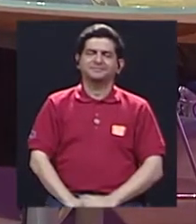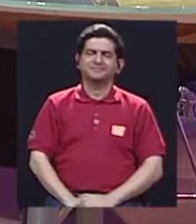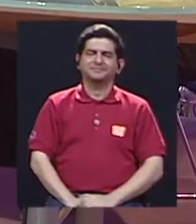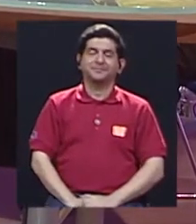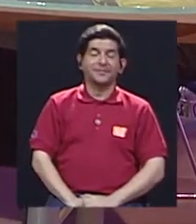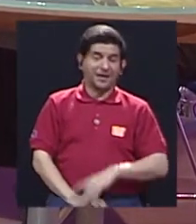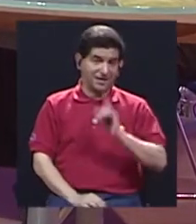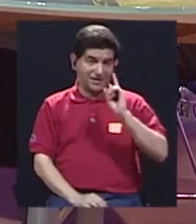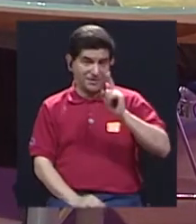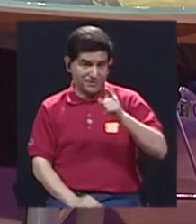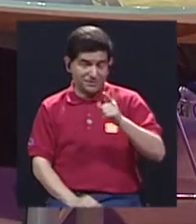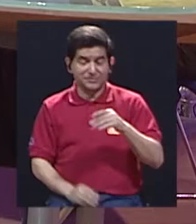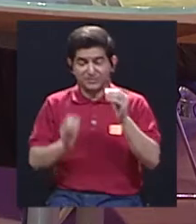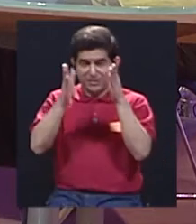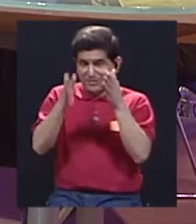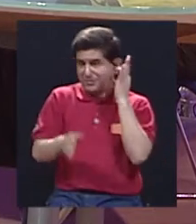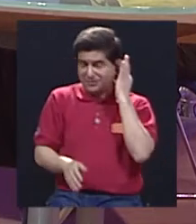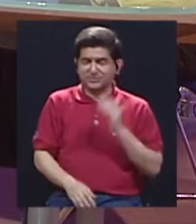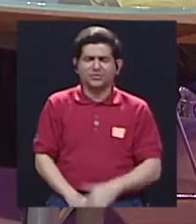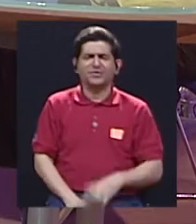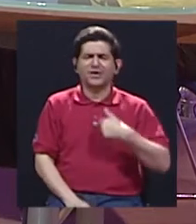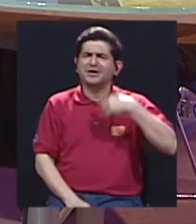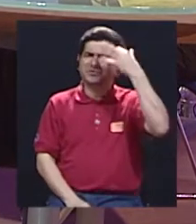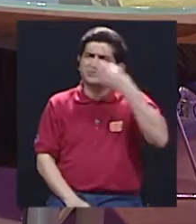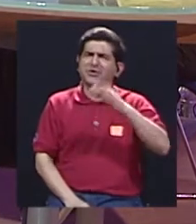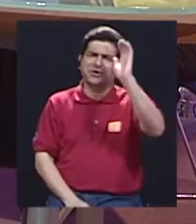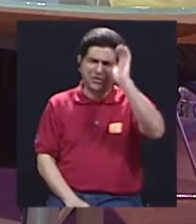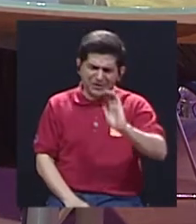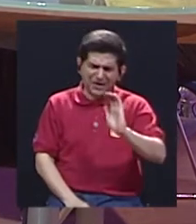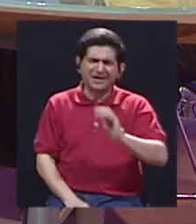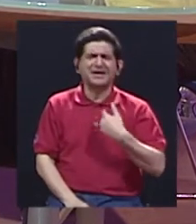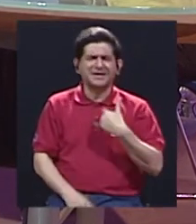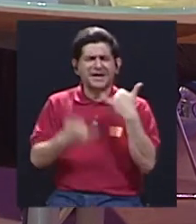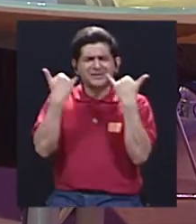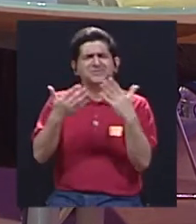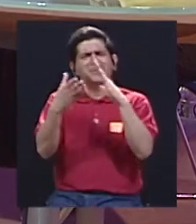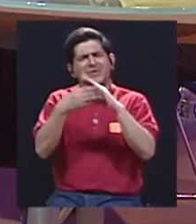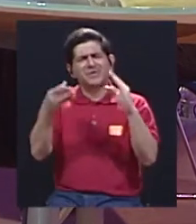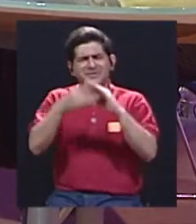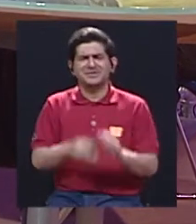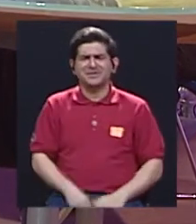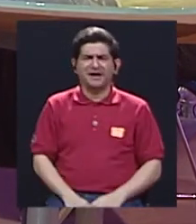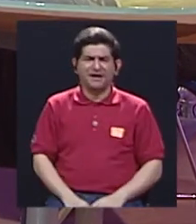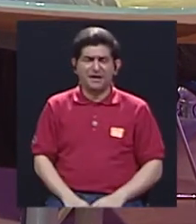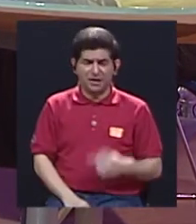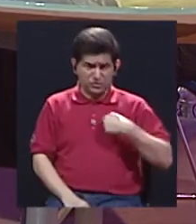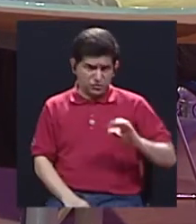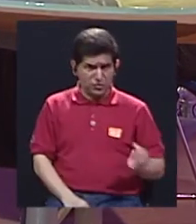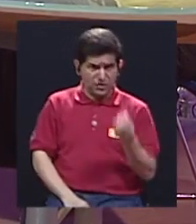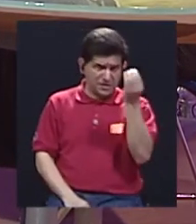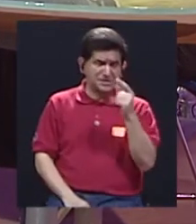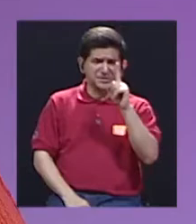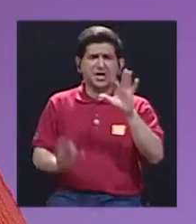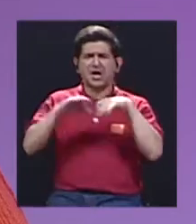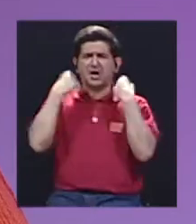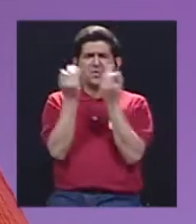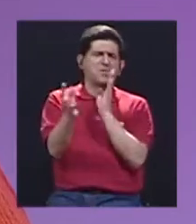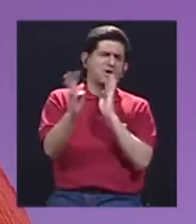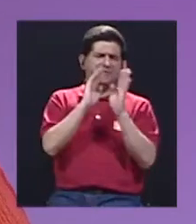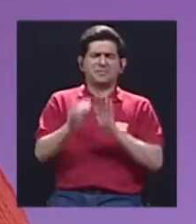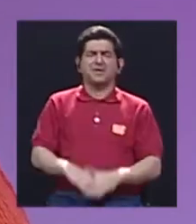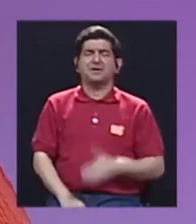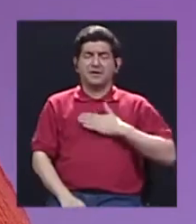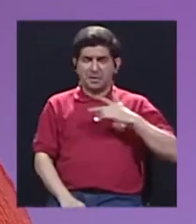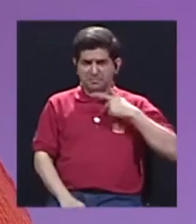maestra bueno yo creo que contaba desde chiquito crecí en una familia de muy muy habladora los dos